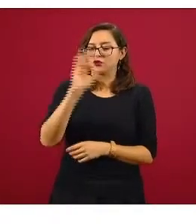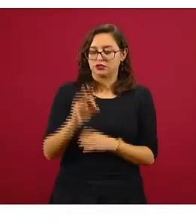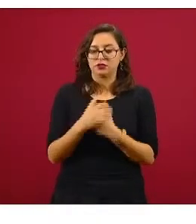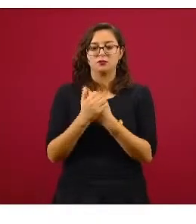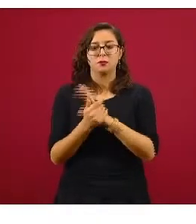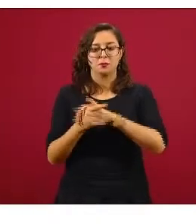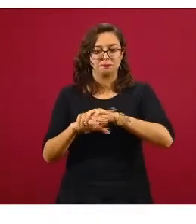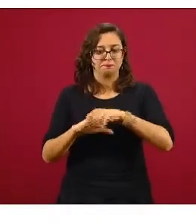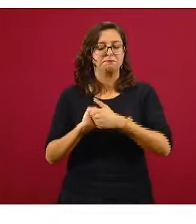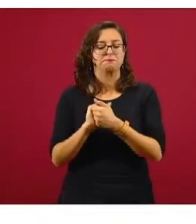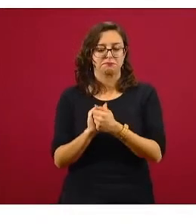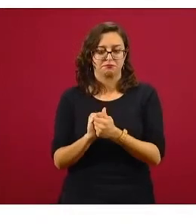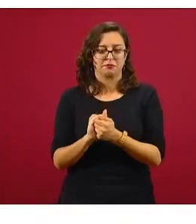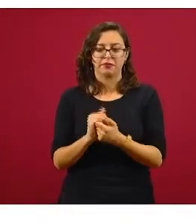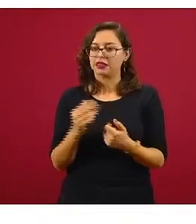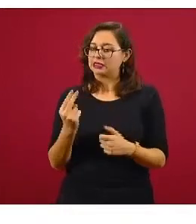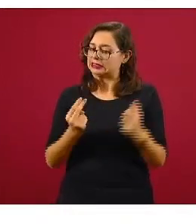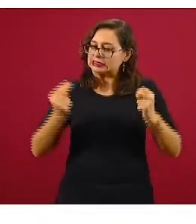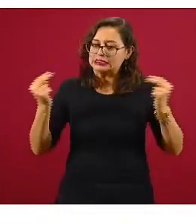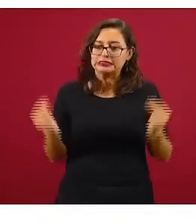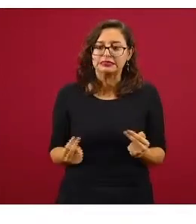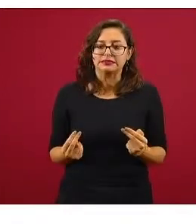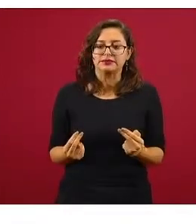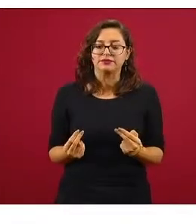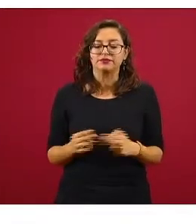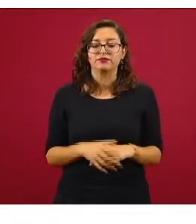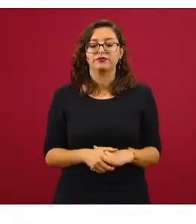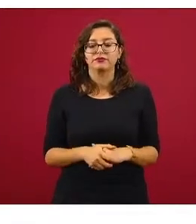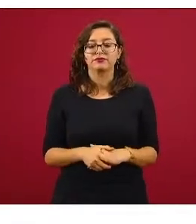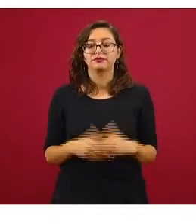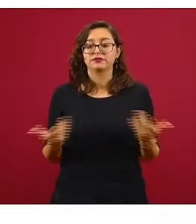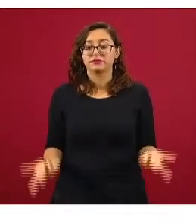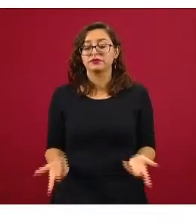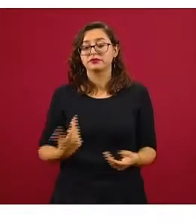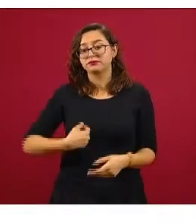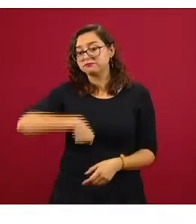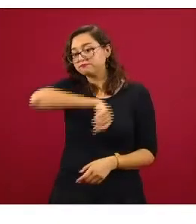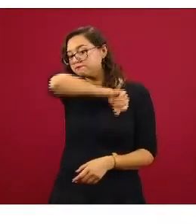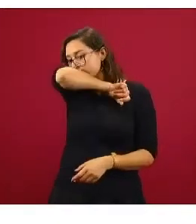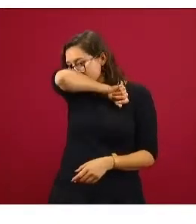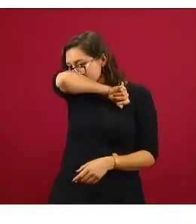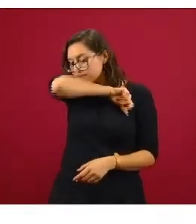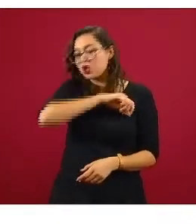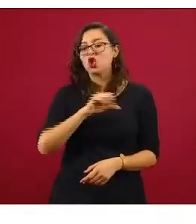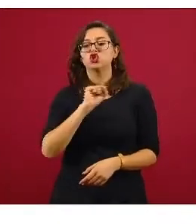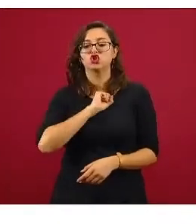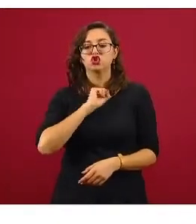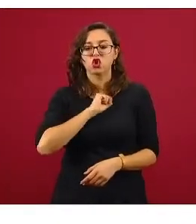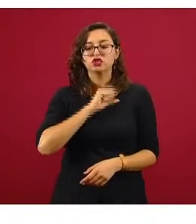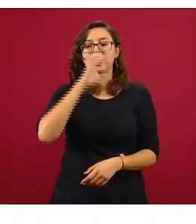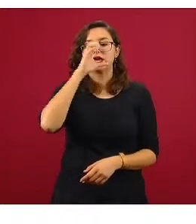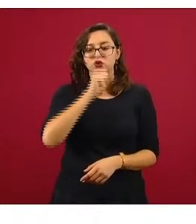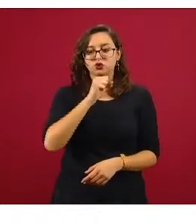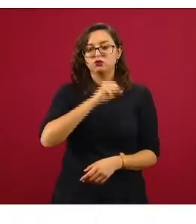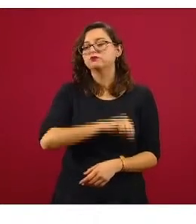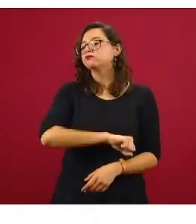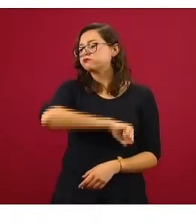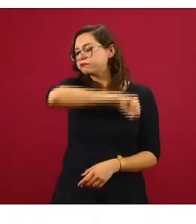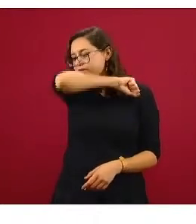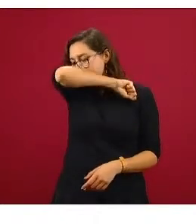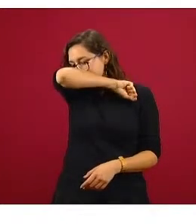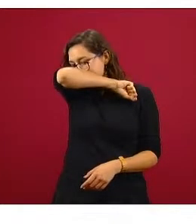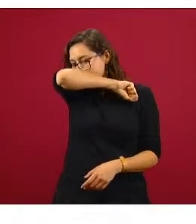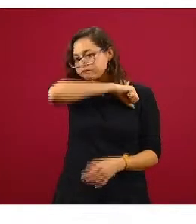para la higiene de manos llevará a cabo la etiqueta respiratoria toser y estornudar correctamente con el algo